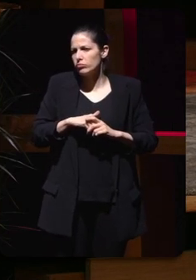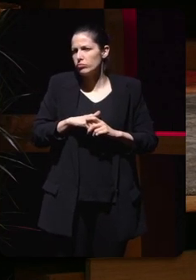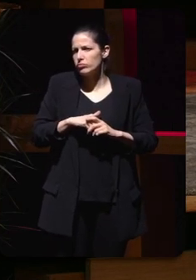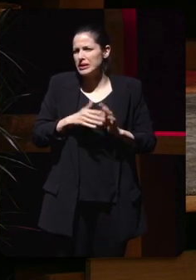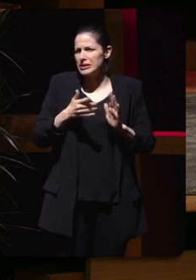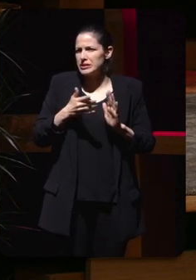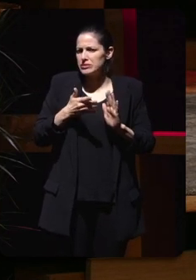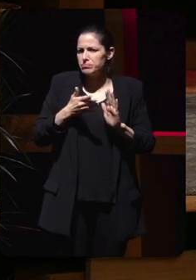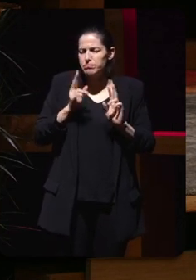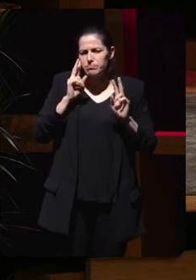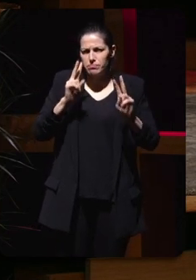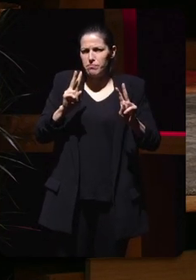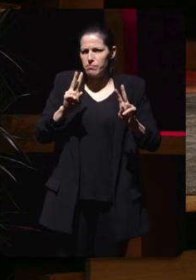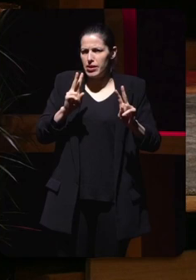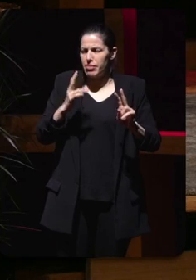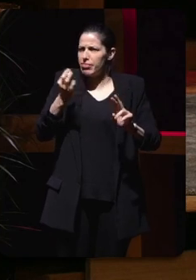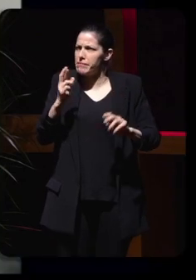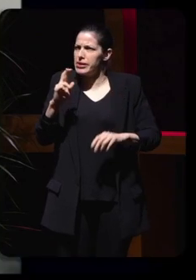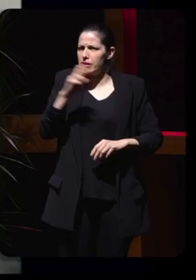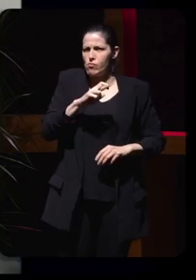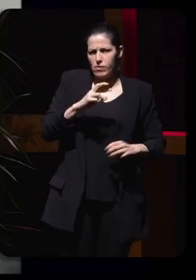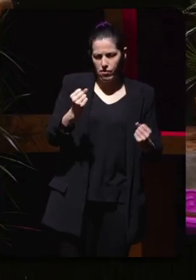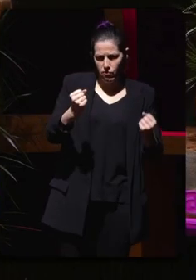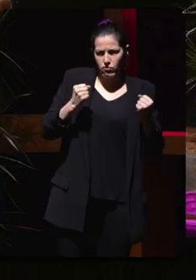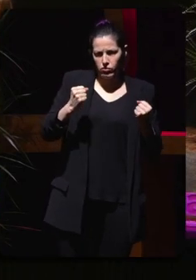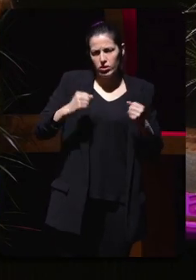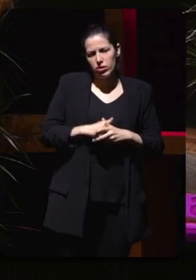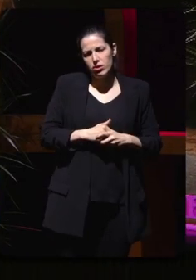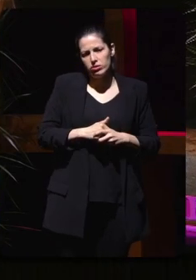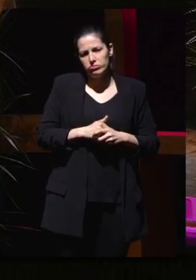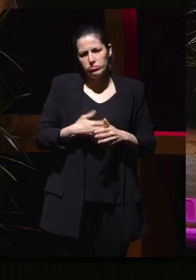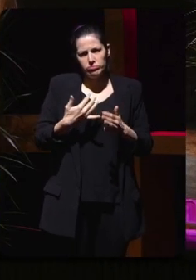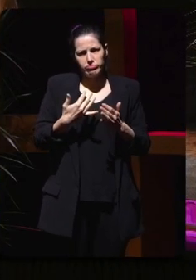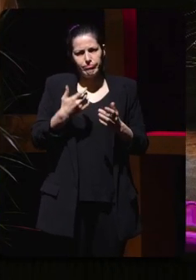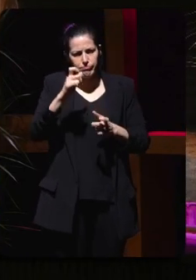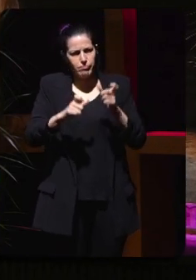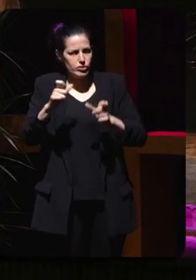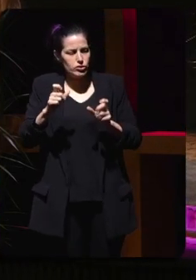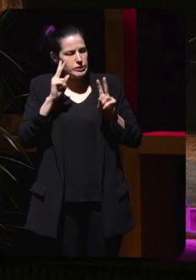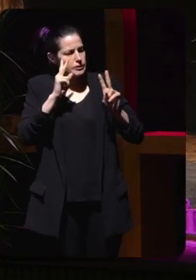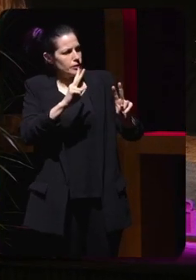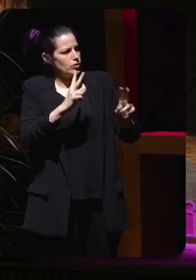recuperar una fuerza tal. Y entonces, bueno, todos aquellos que eso les asusta porque